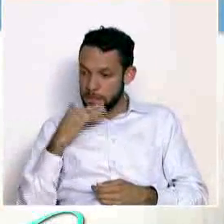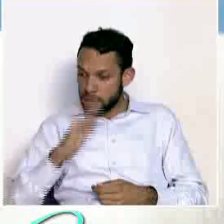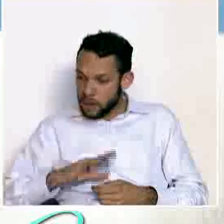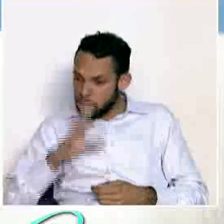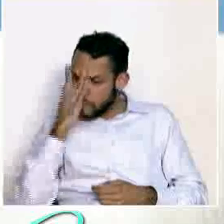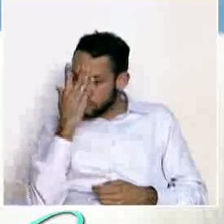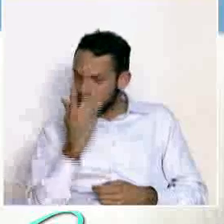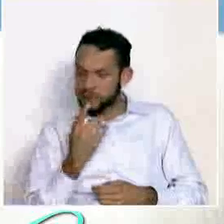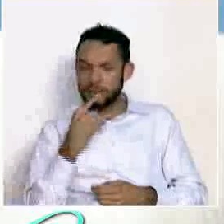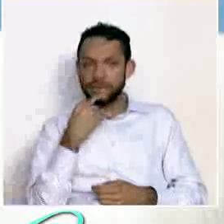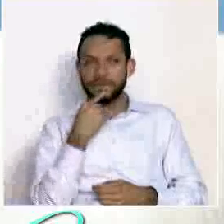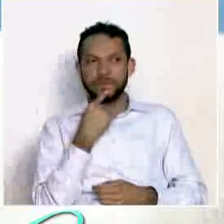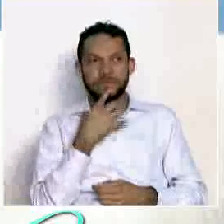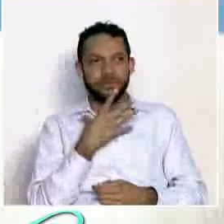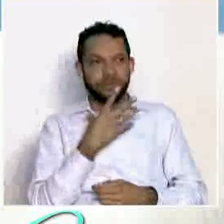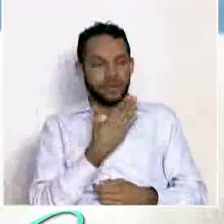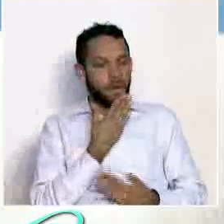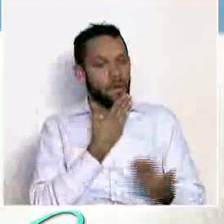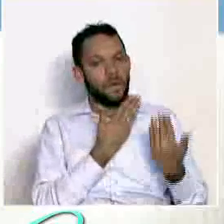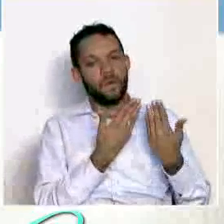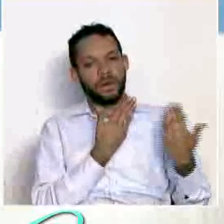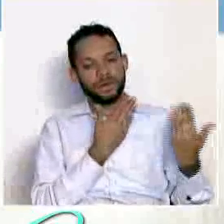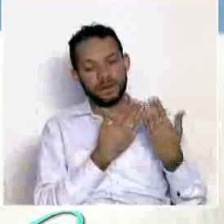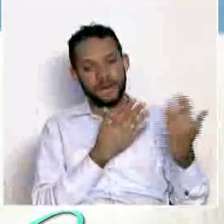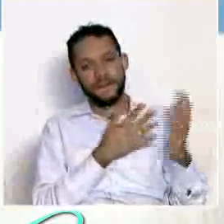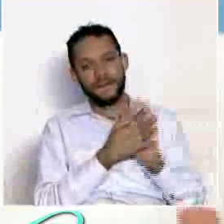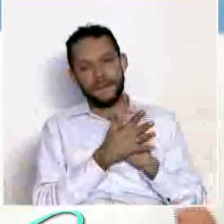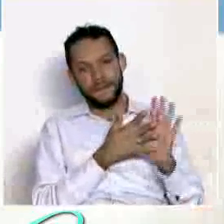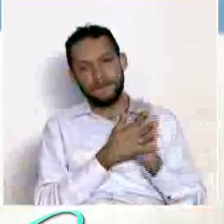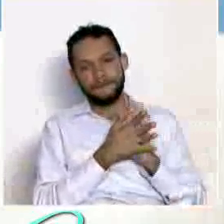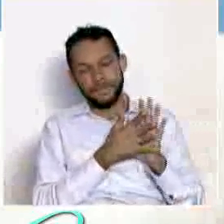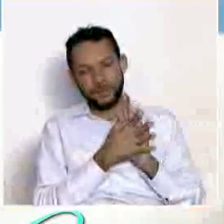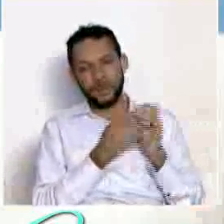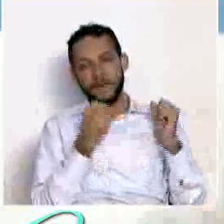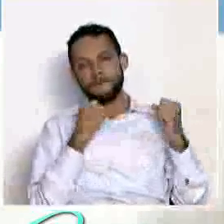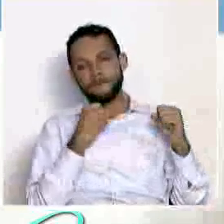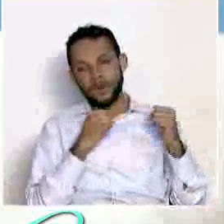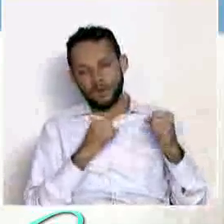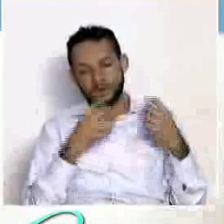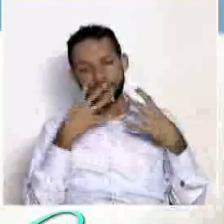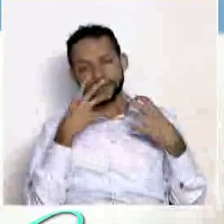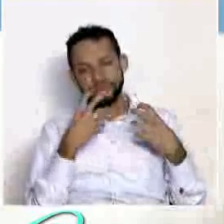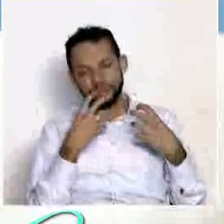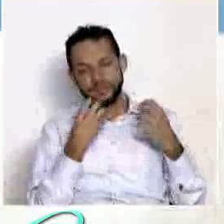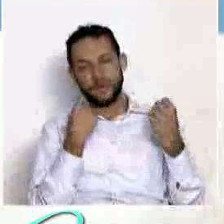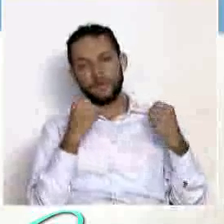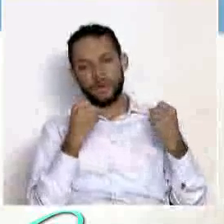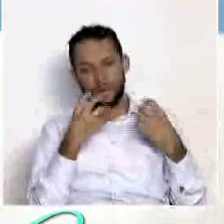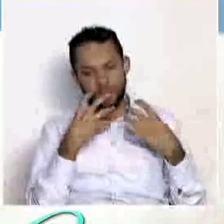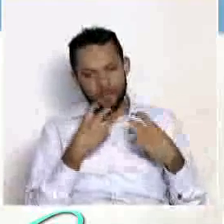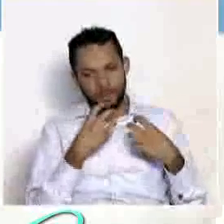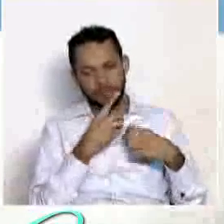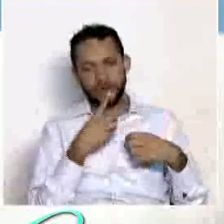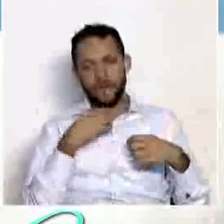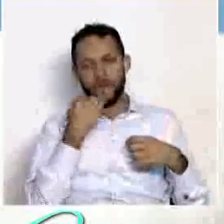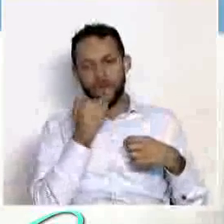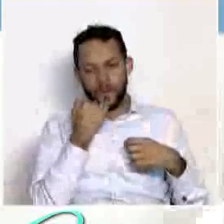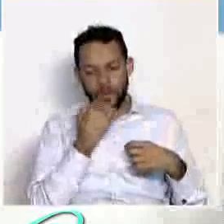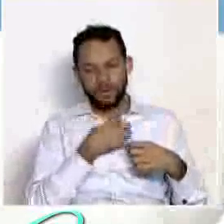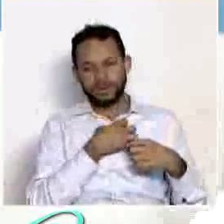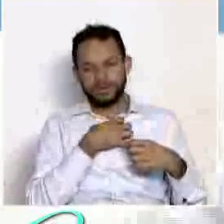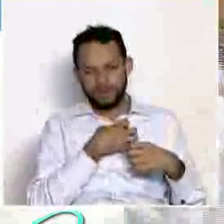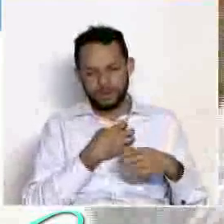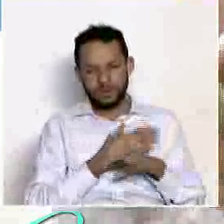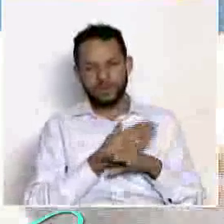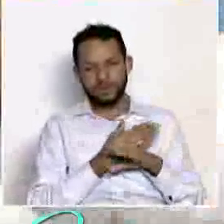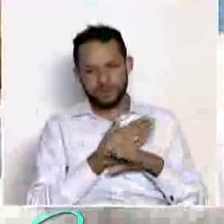Y finalmente como que entró ya en confianza y me contó que vivía con el yerno y que si fue tantas no lo podía ver y que lo odiaba y los problemas, y